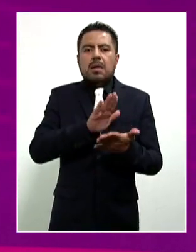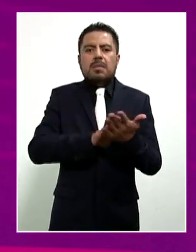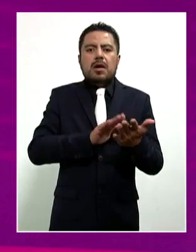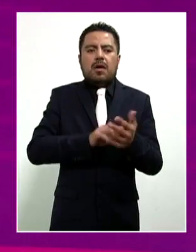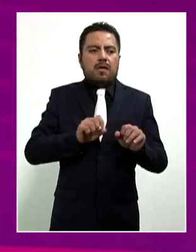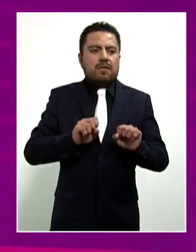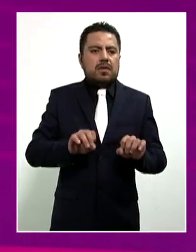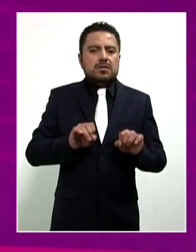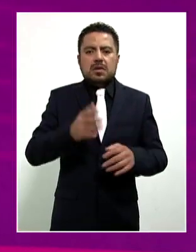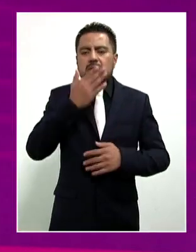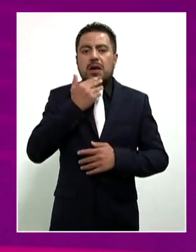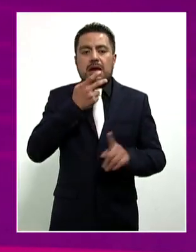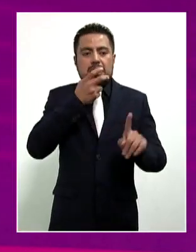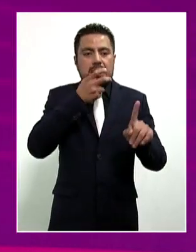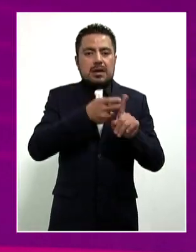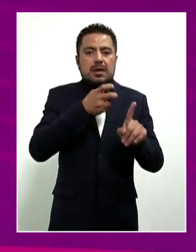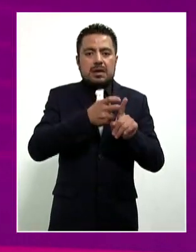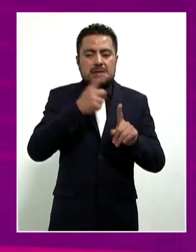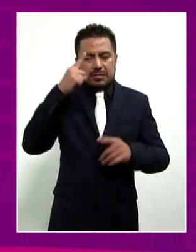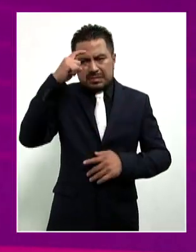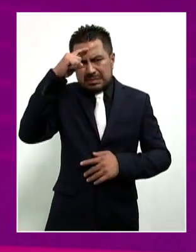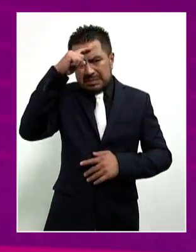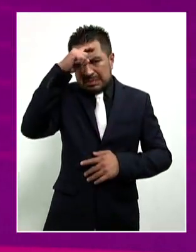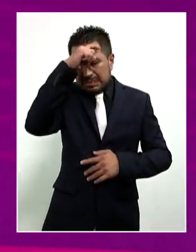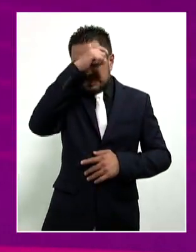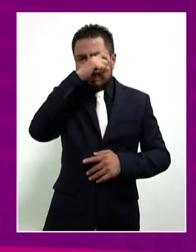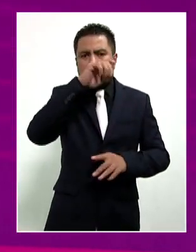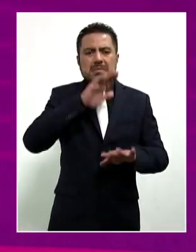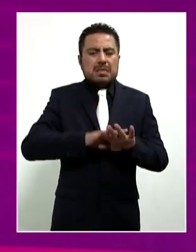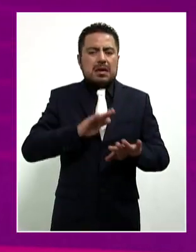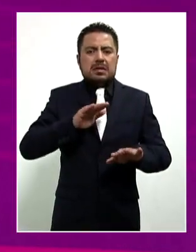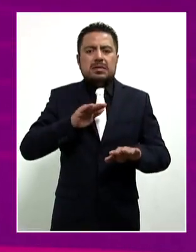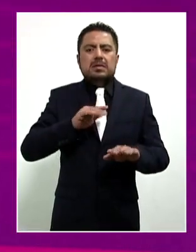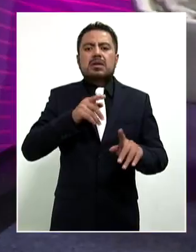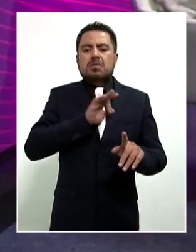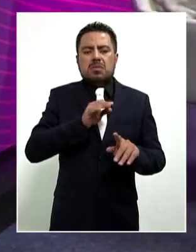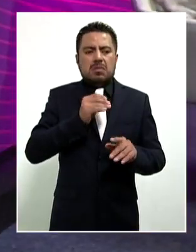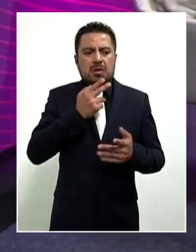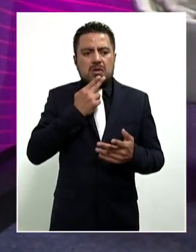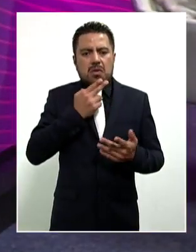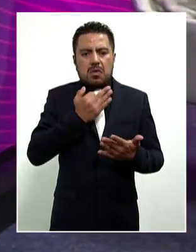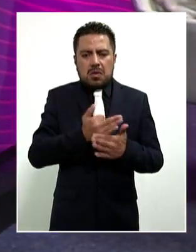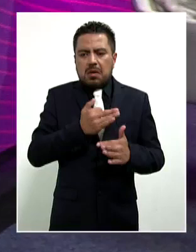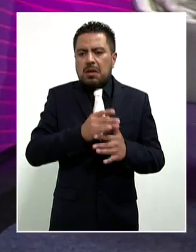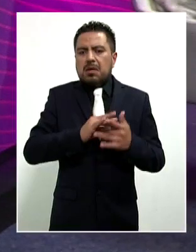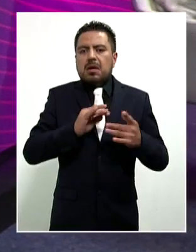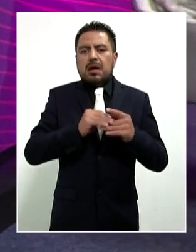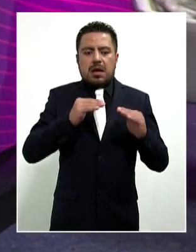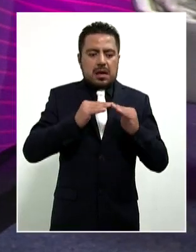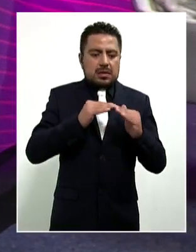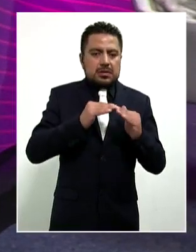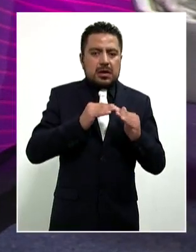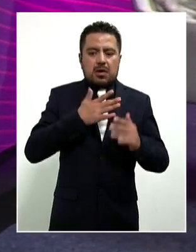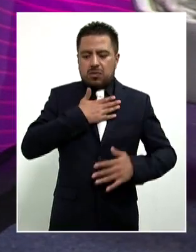oficial. Esto complejiza muchísimo y es algo que no puedo dejar de mencionar aquí en la Casa de la Justicia. Para nosotros